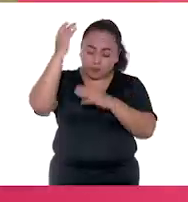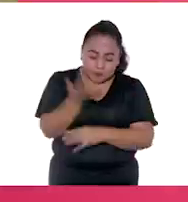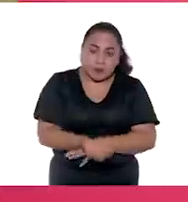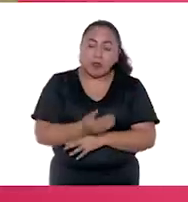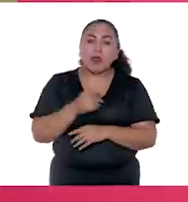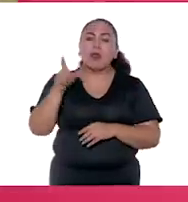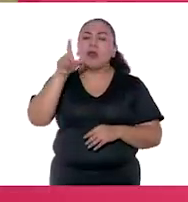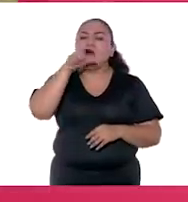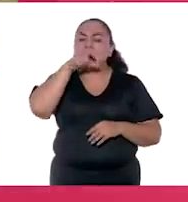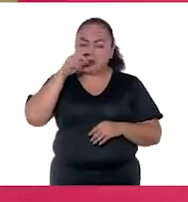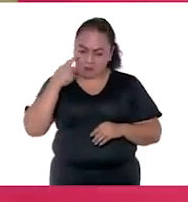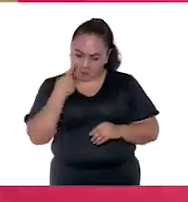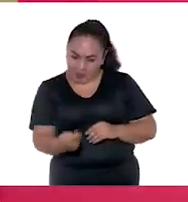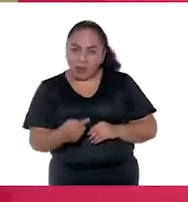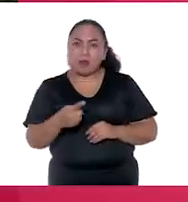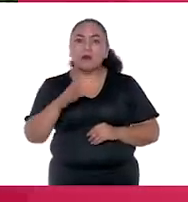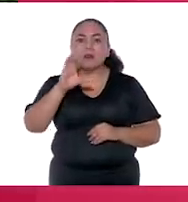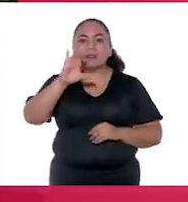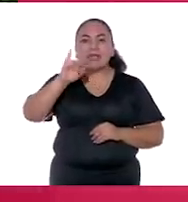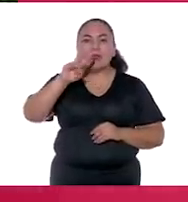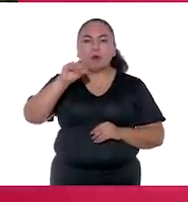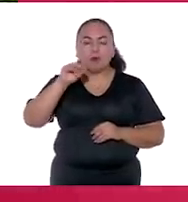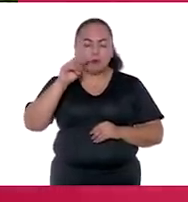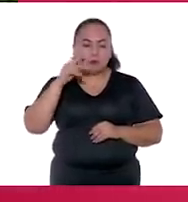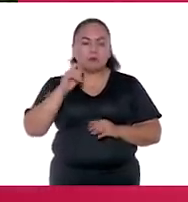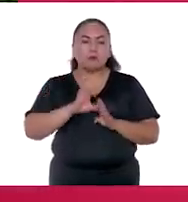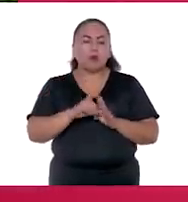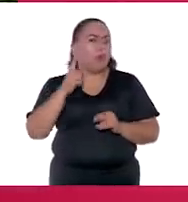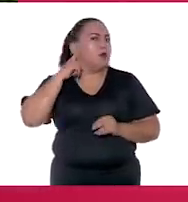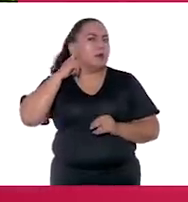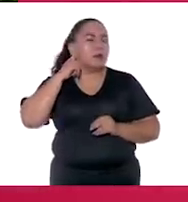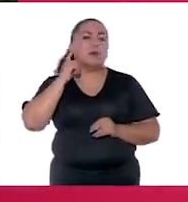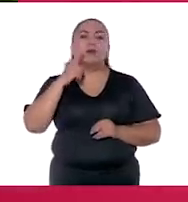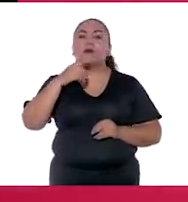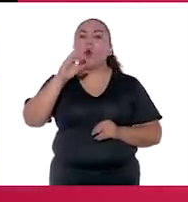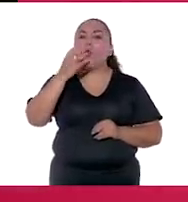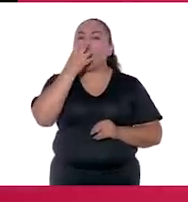el ciervo lo oye y el oso lo huele.